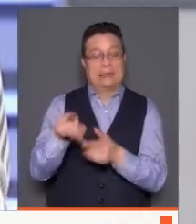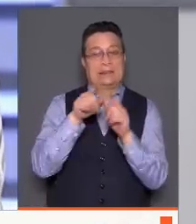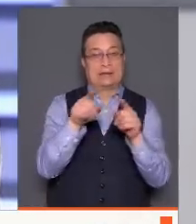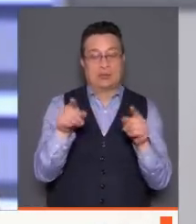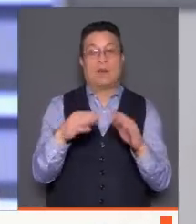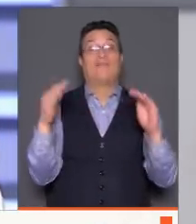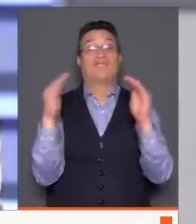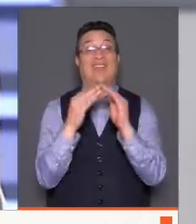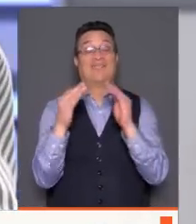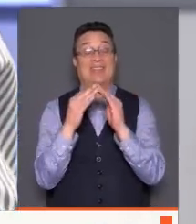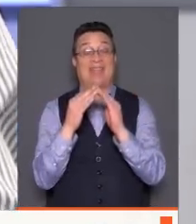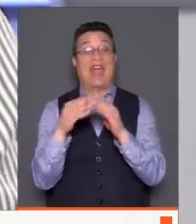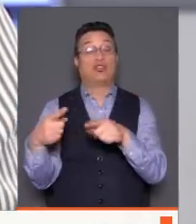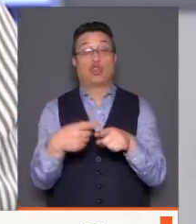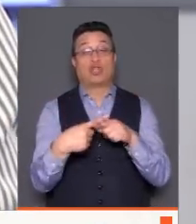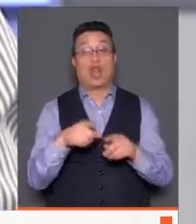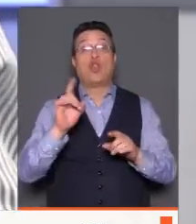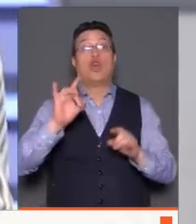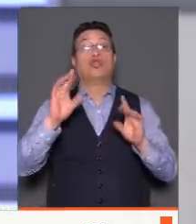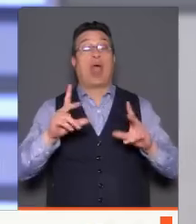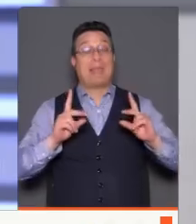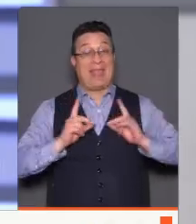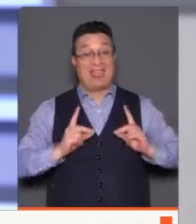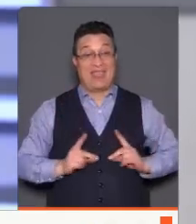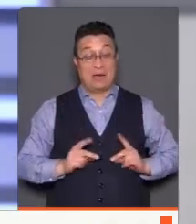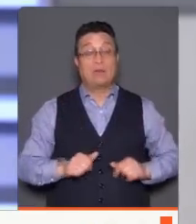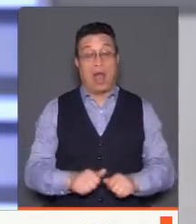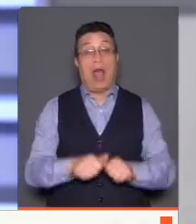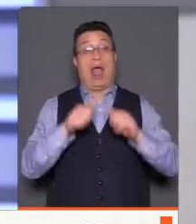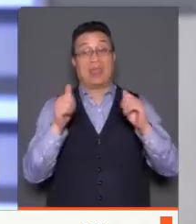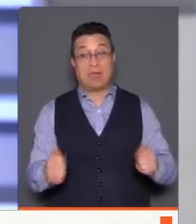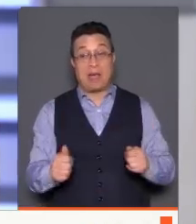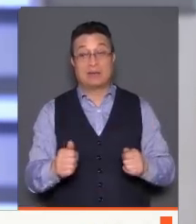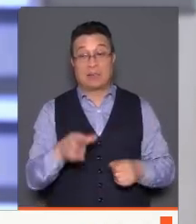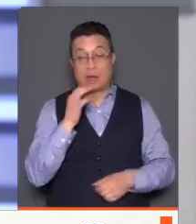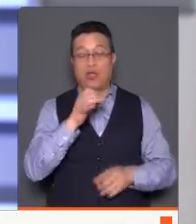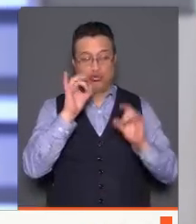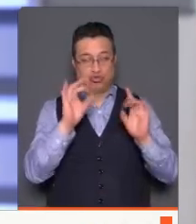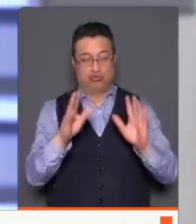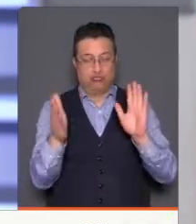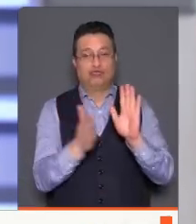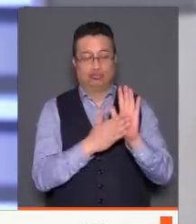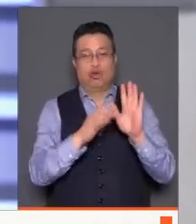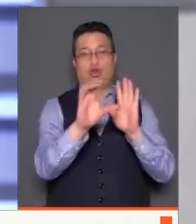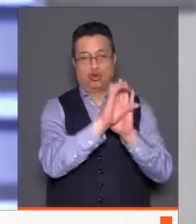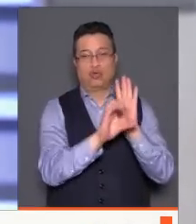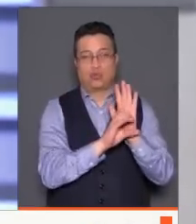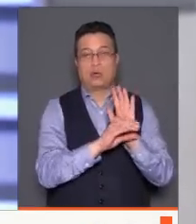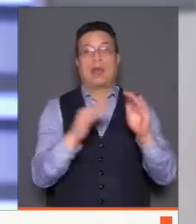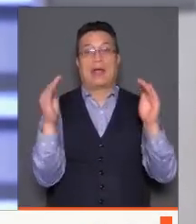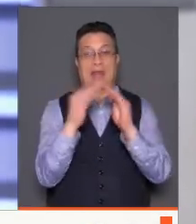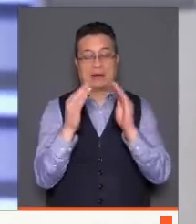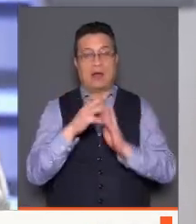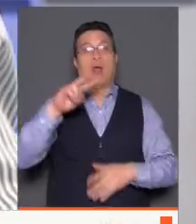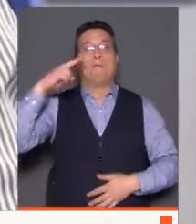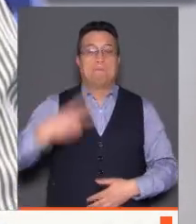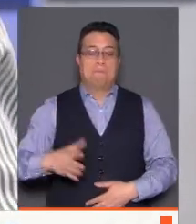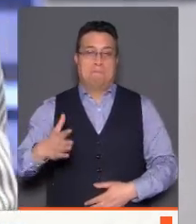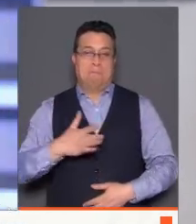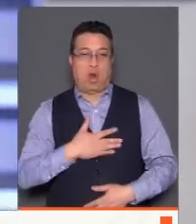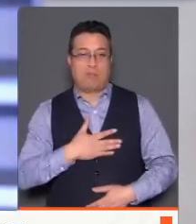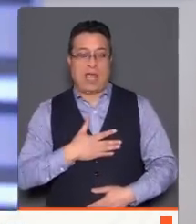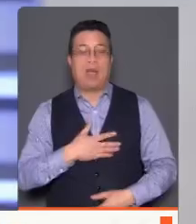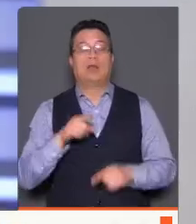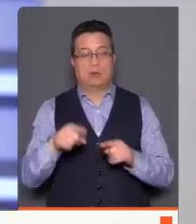vivienda social no solo fuera digna, sino que también se consagrara a nivel constitucional que la vivienda fuera propia, y así suma y